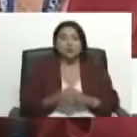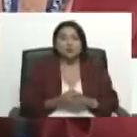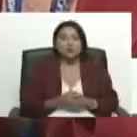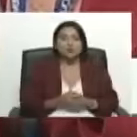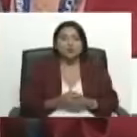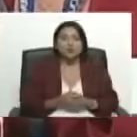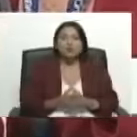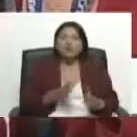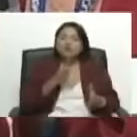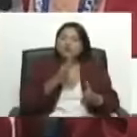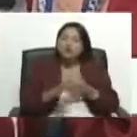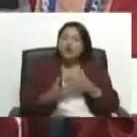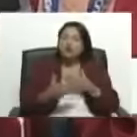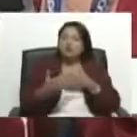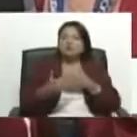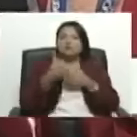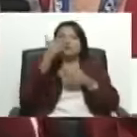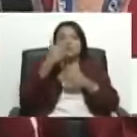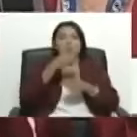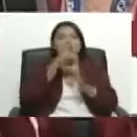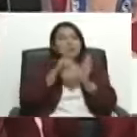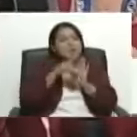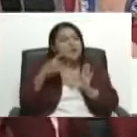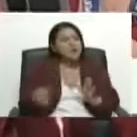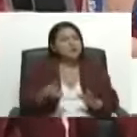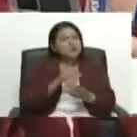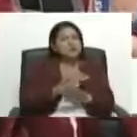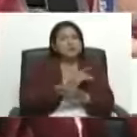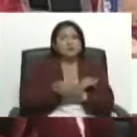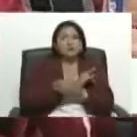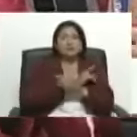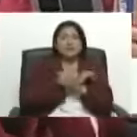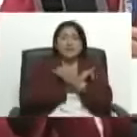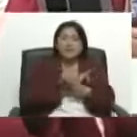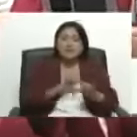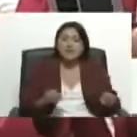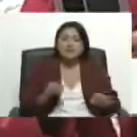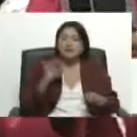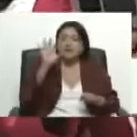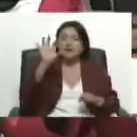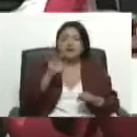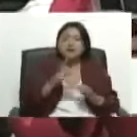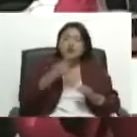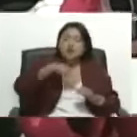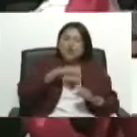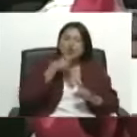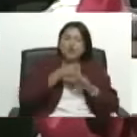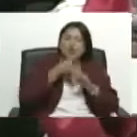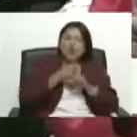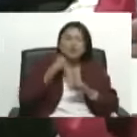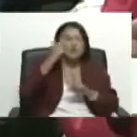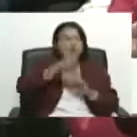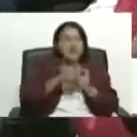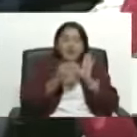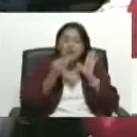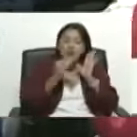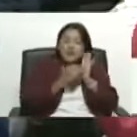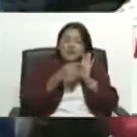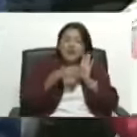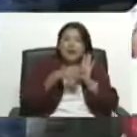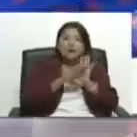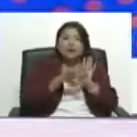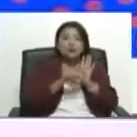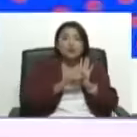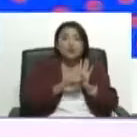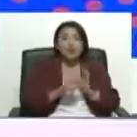derecho a la autodeterminación de los pueblos, que nos dimos esta Constitución, que la hemos defendido con la vida.